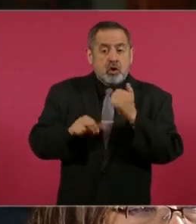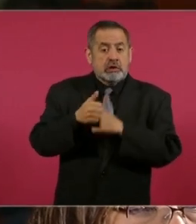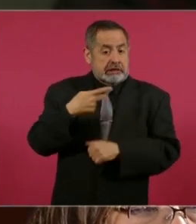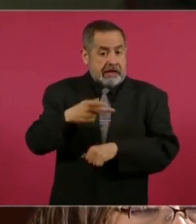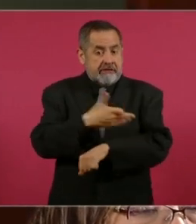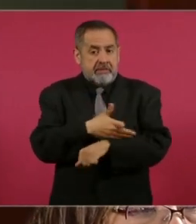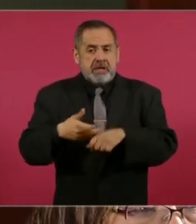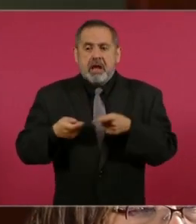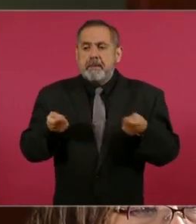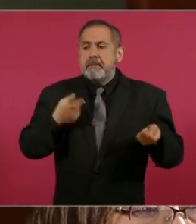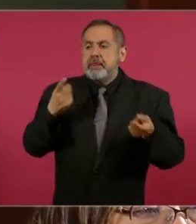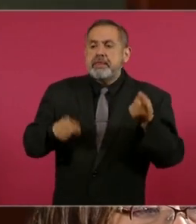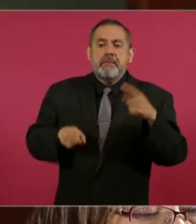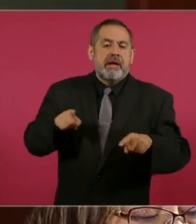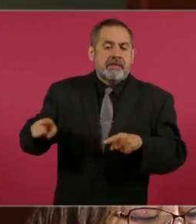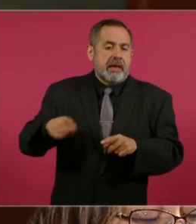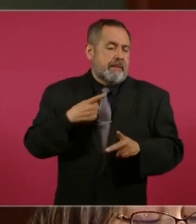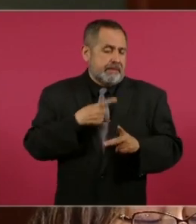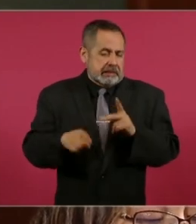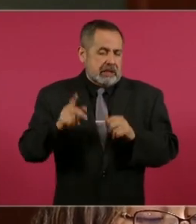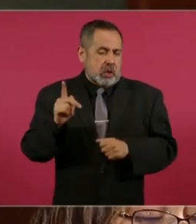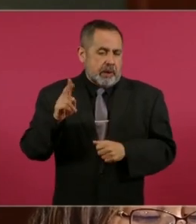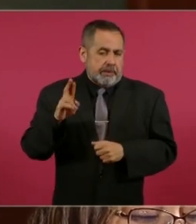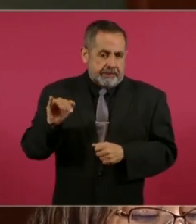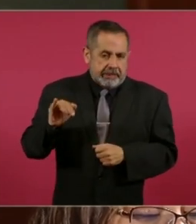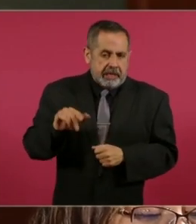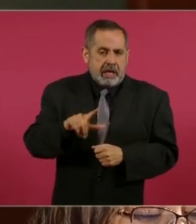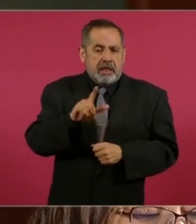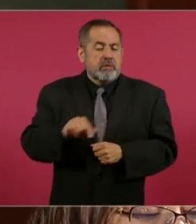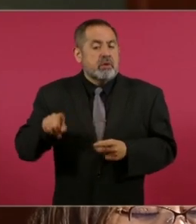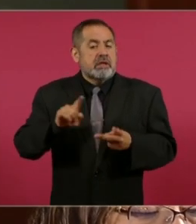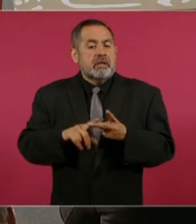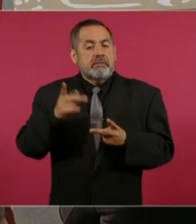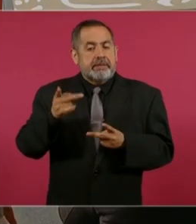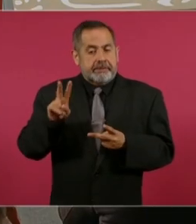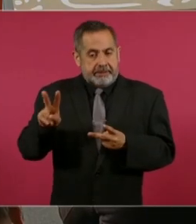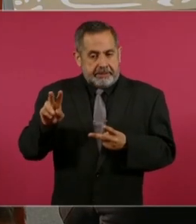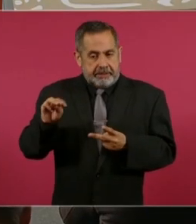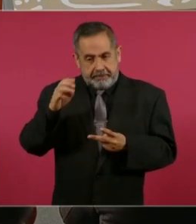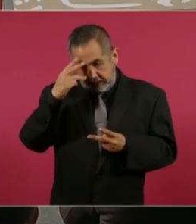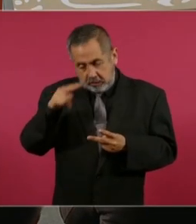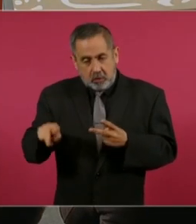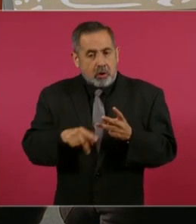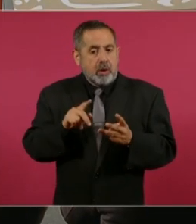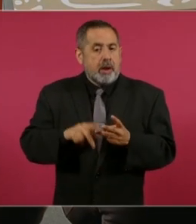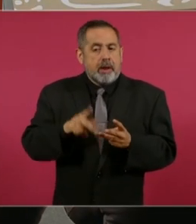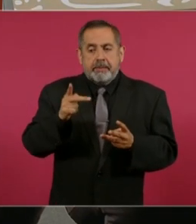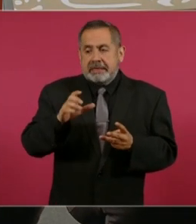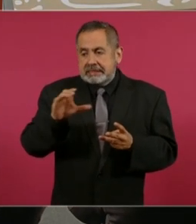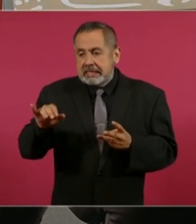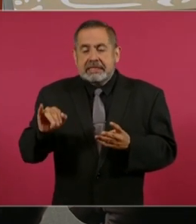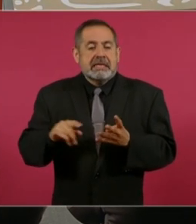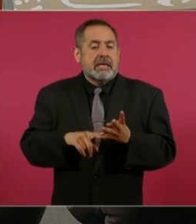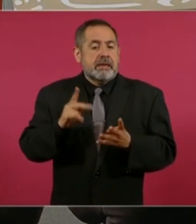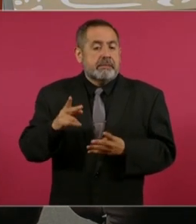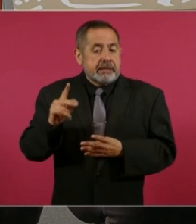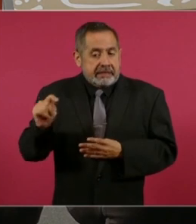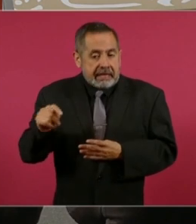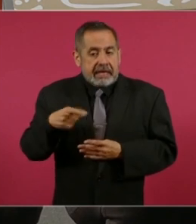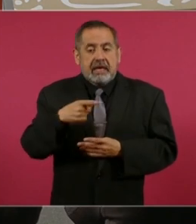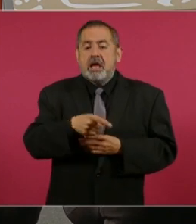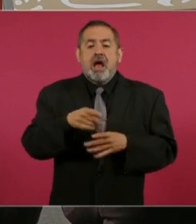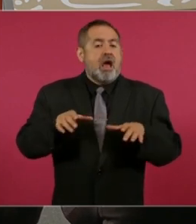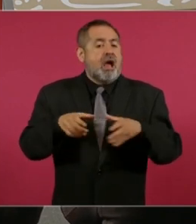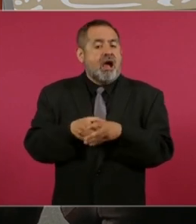municipio. Empezó con el PRI, posteriormente se fue al Verde, luego al PSI, al PT y bueno, y